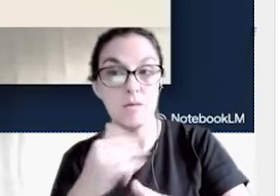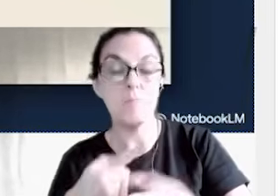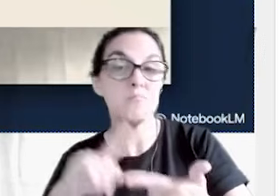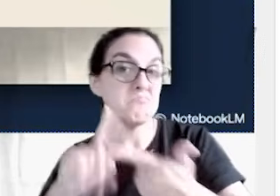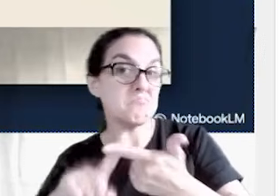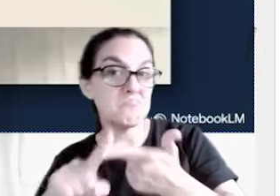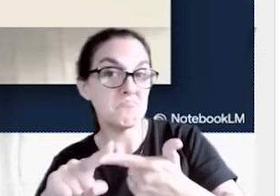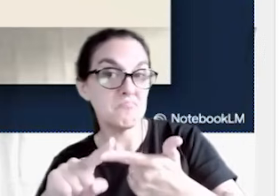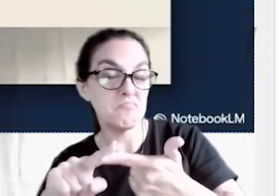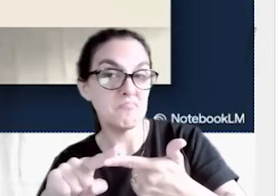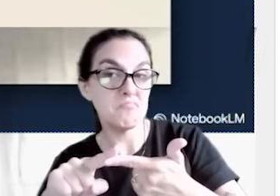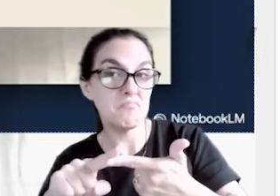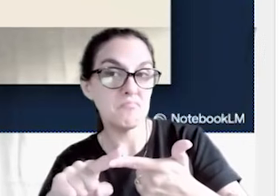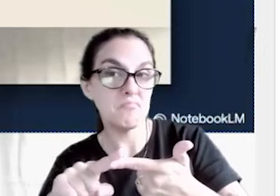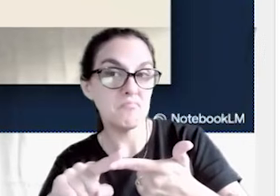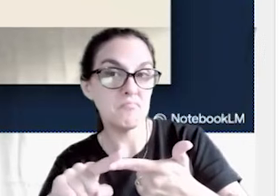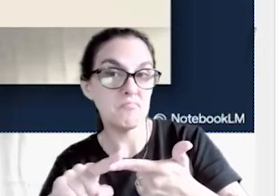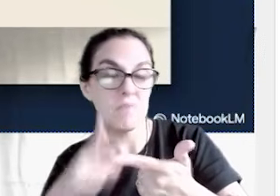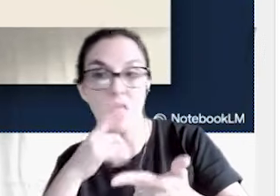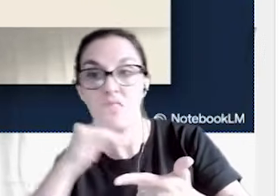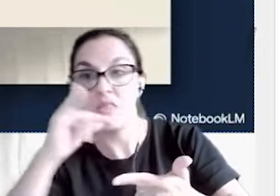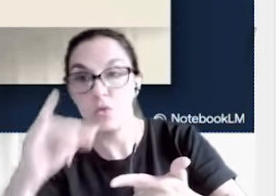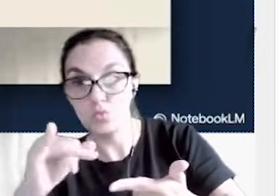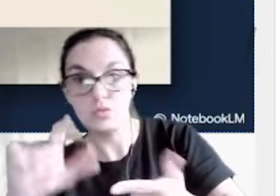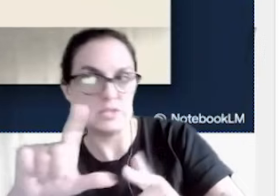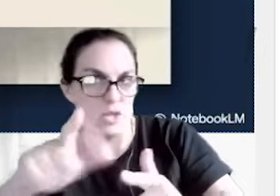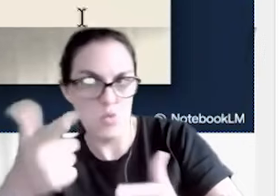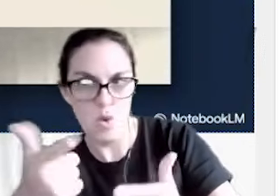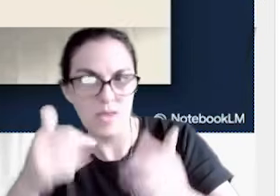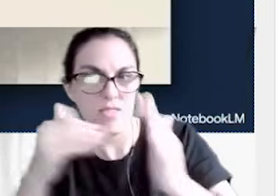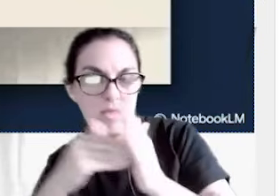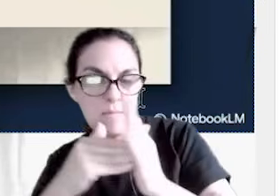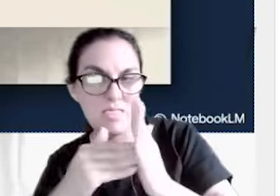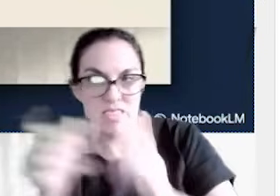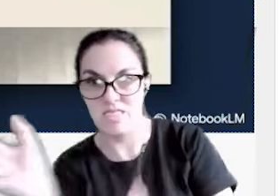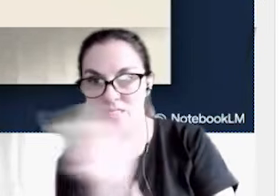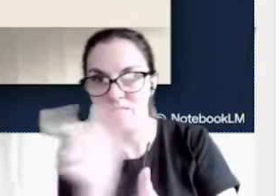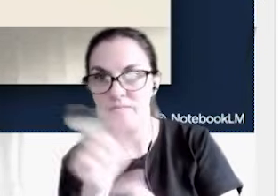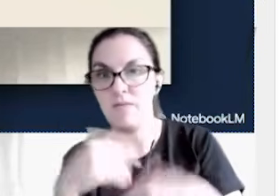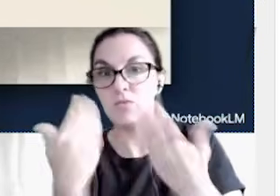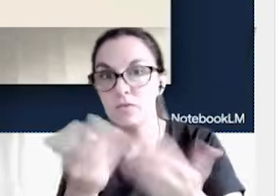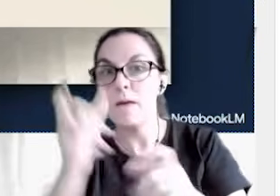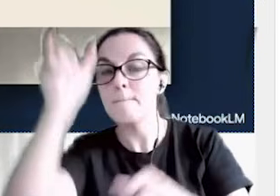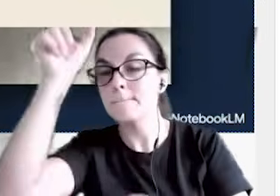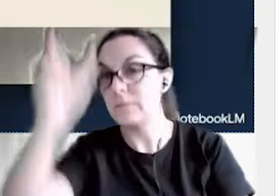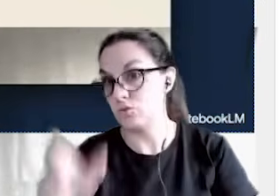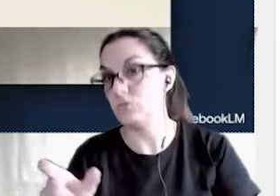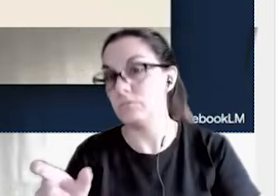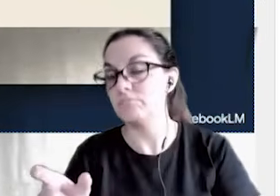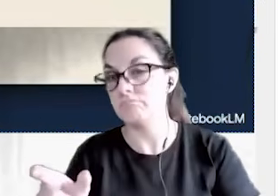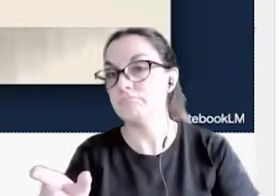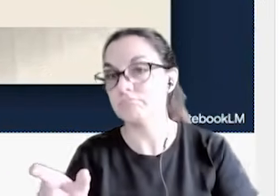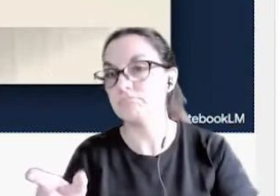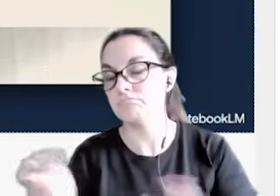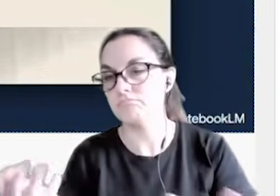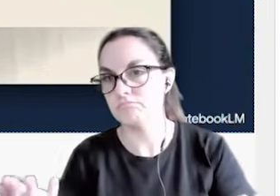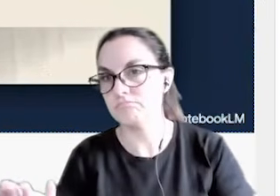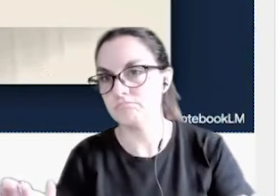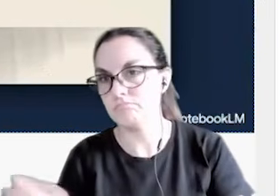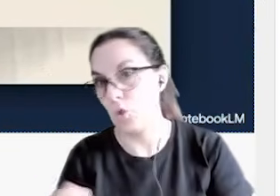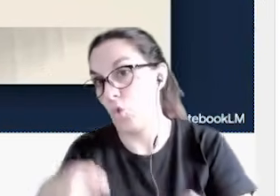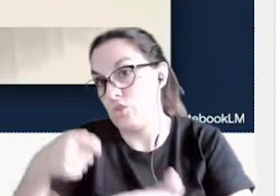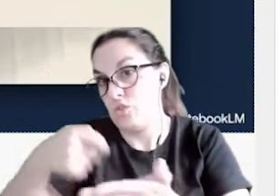lado, si no estaba hecha la demanda judicial. Entonces acá el contribuyente tiene que parar, tanto